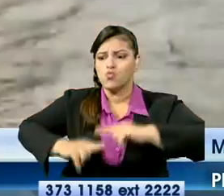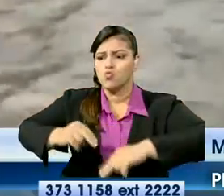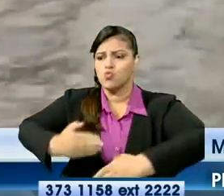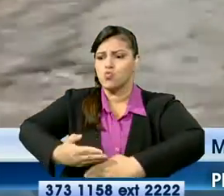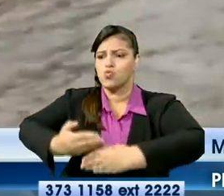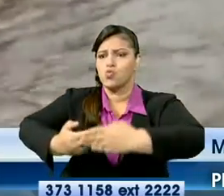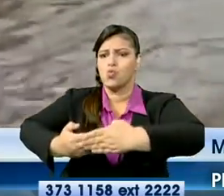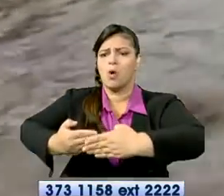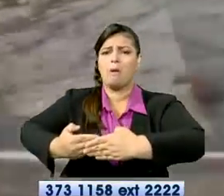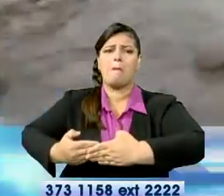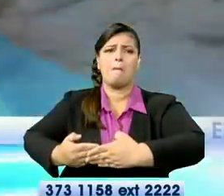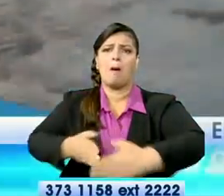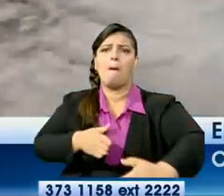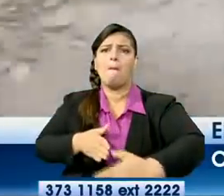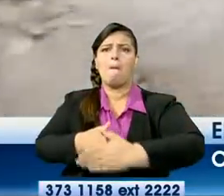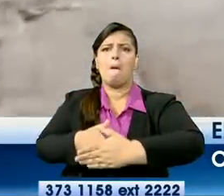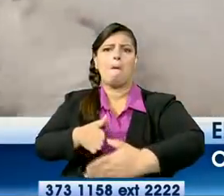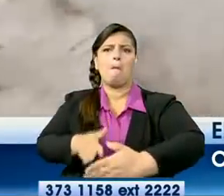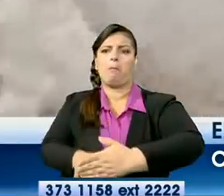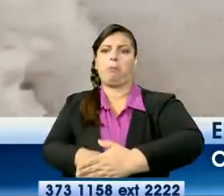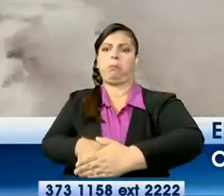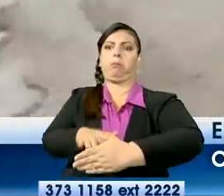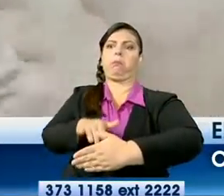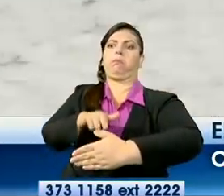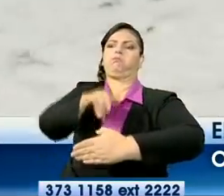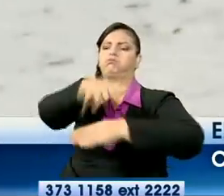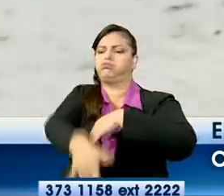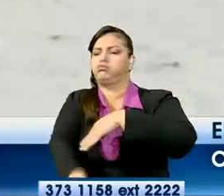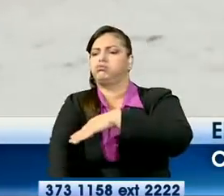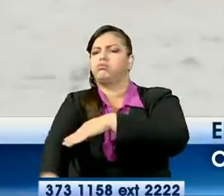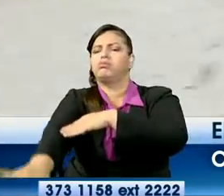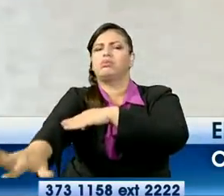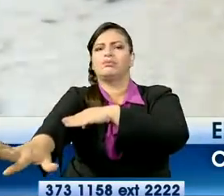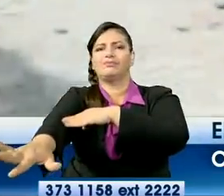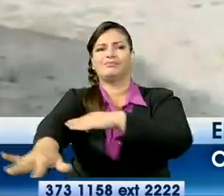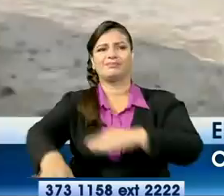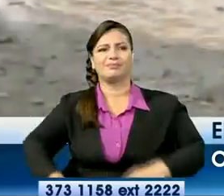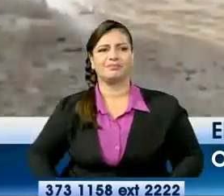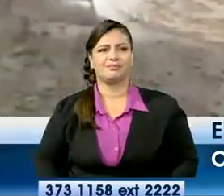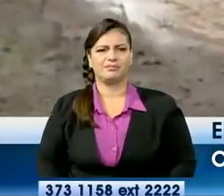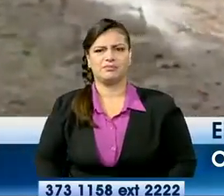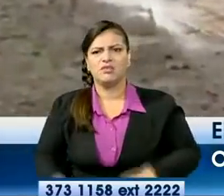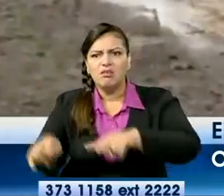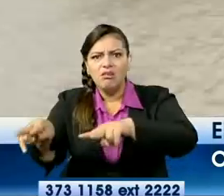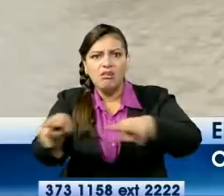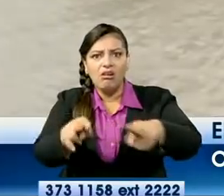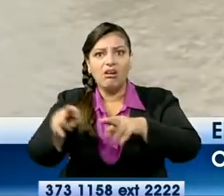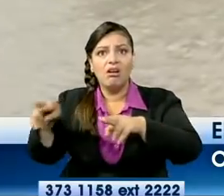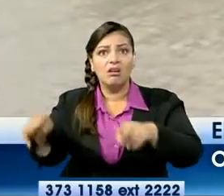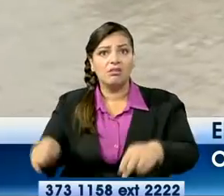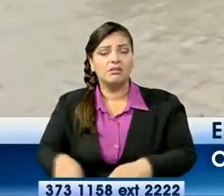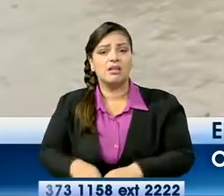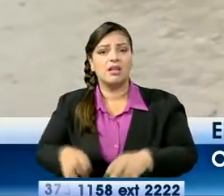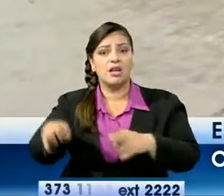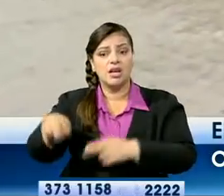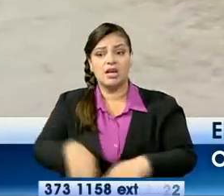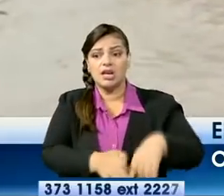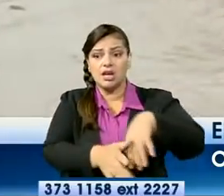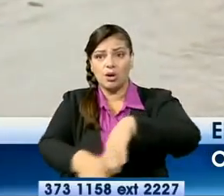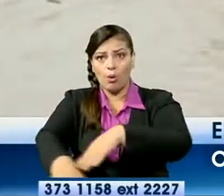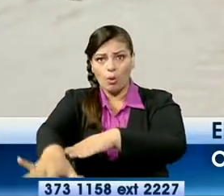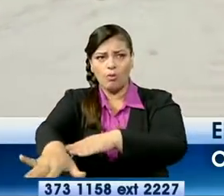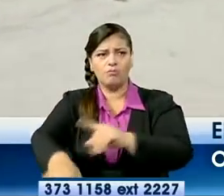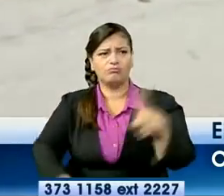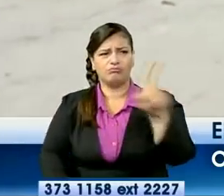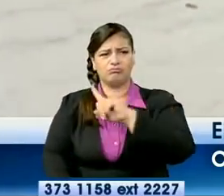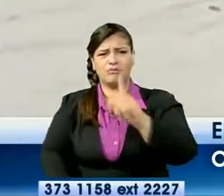cómo. Con pocos minutos de lluvia, pareciera que un río se habría desbordado. Es el agua de la fuerte lluvia registrada